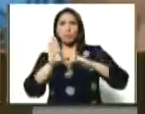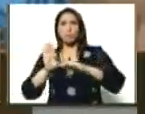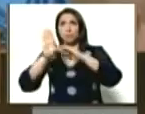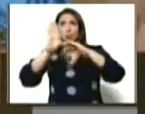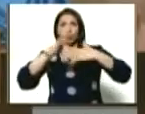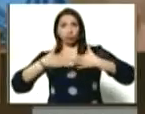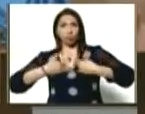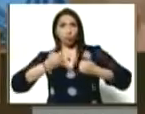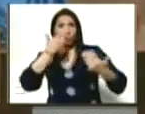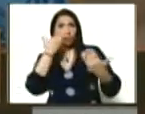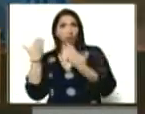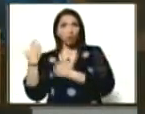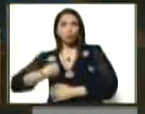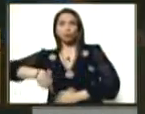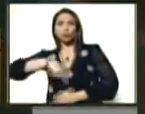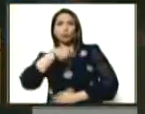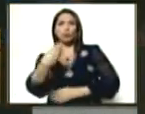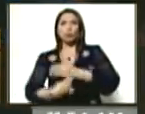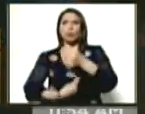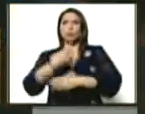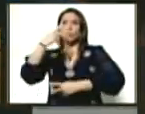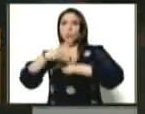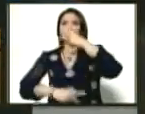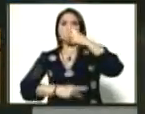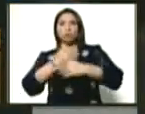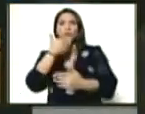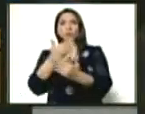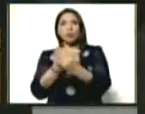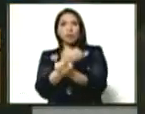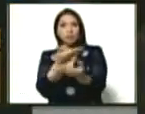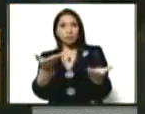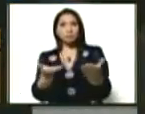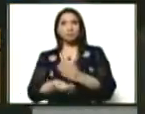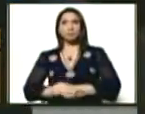que hemos impregnado este proceso. Muchas gracias.